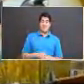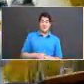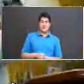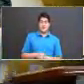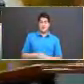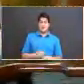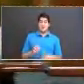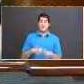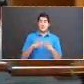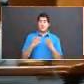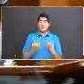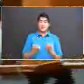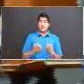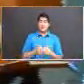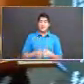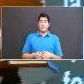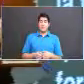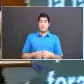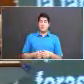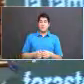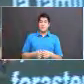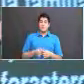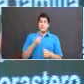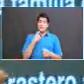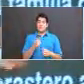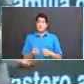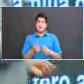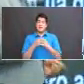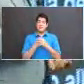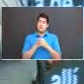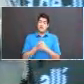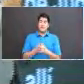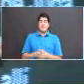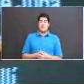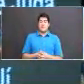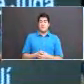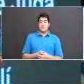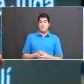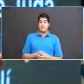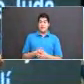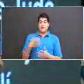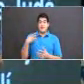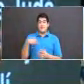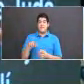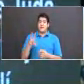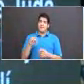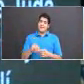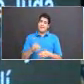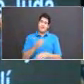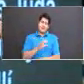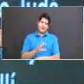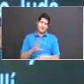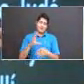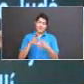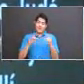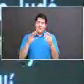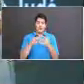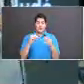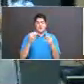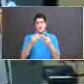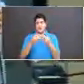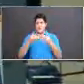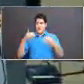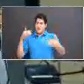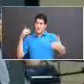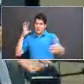Entonces ellos dijeron, no, que por favor, que por aquí, que por allá. Para no hacerse la larga, porque le estoy sintetizando prácticamente